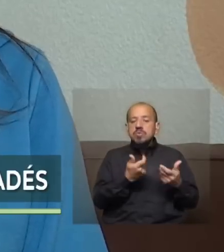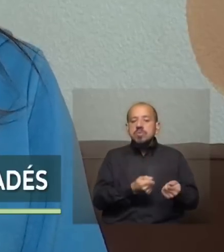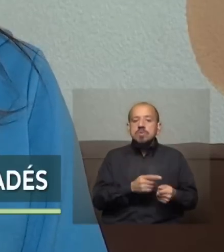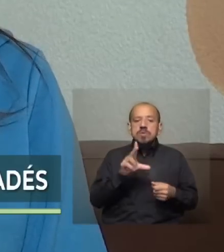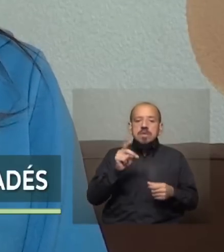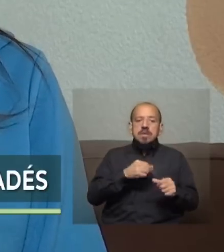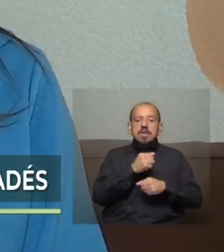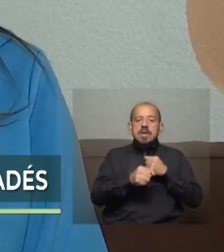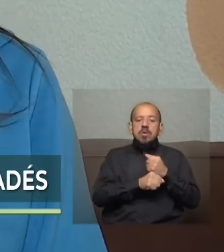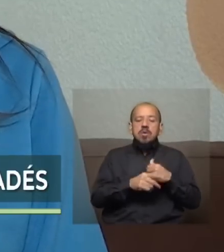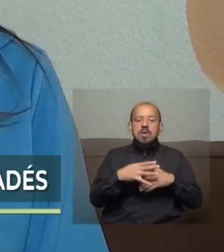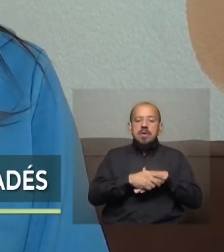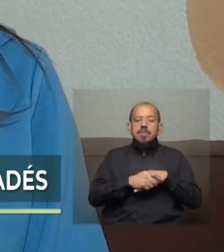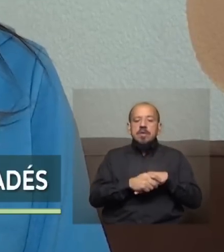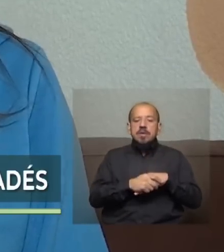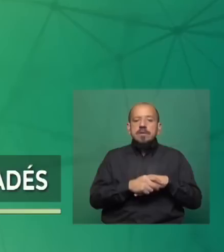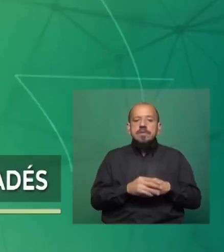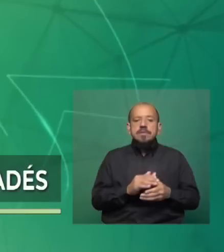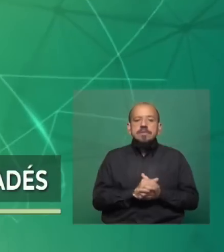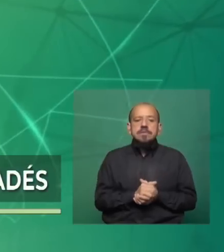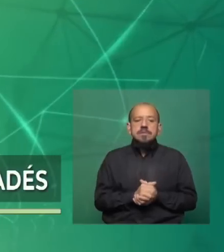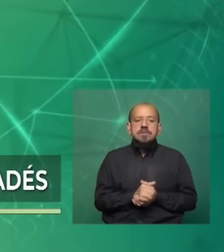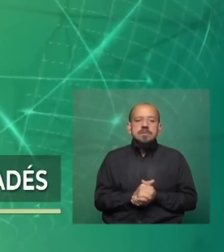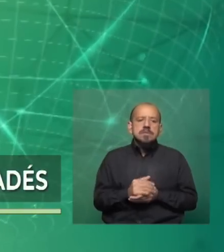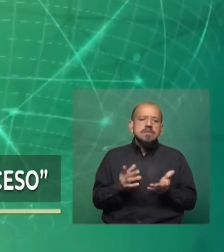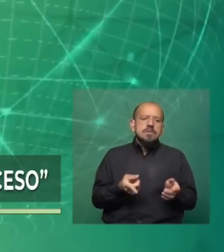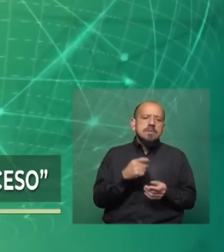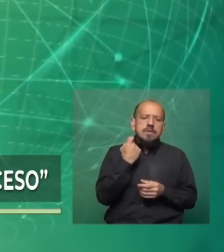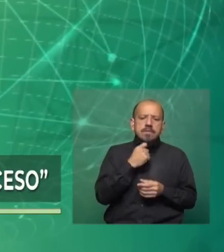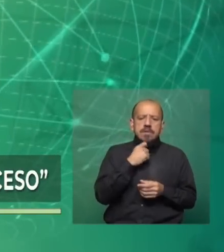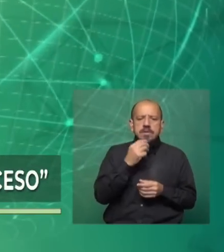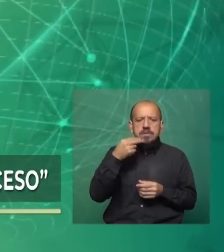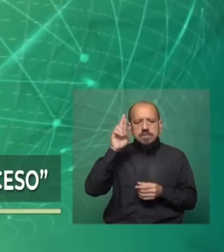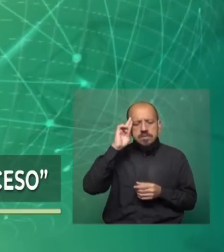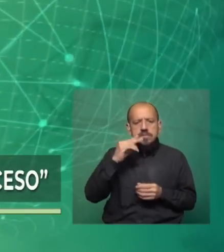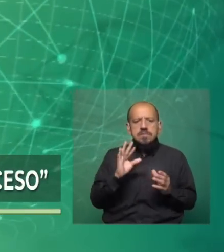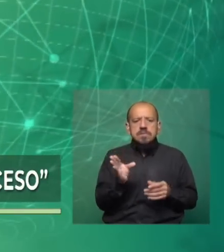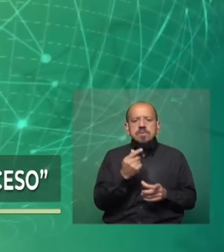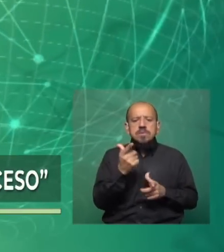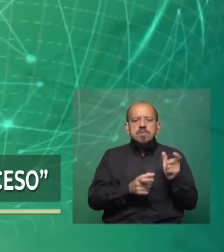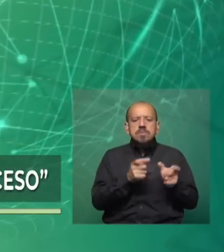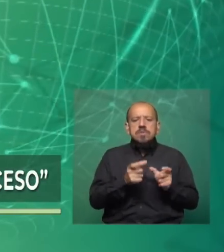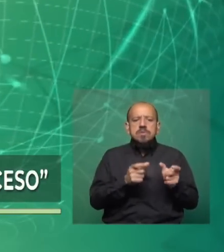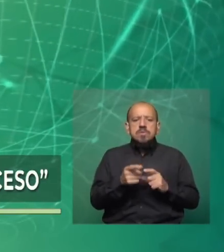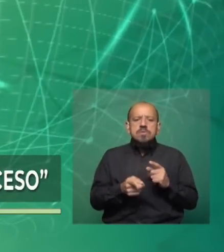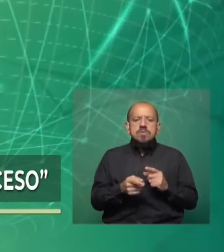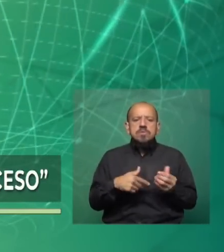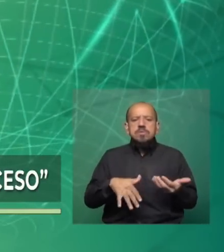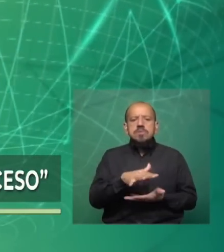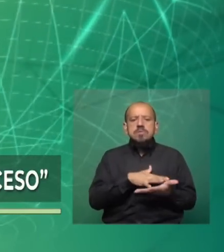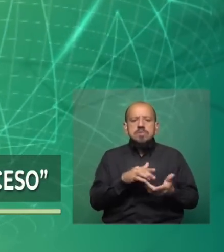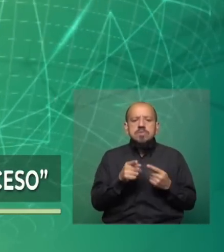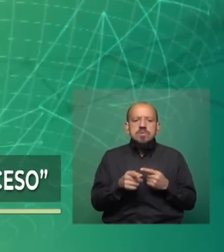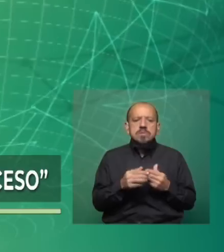más de 30 años de amistad que los unen me parece una falta de respeto para todas las personas que pasamos esta situación